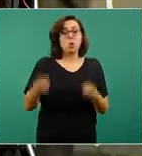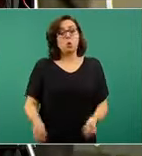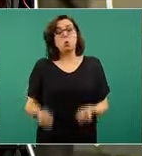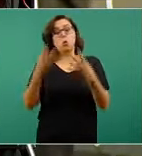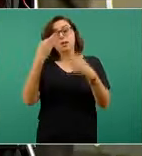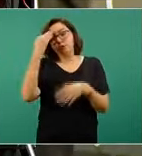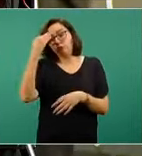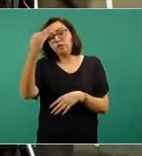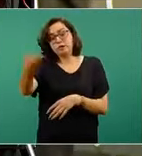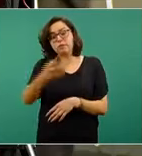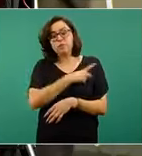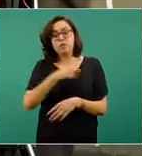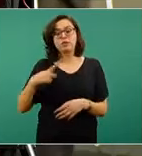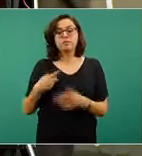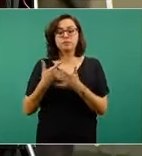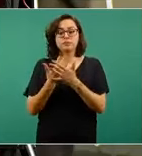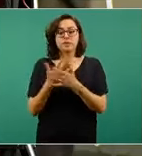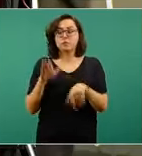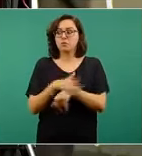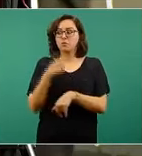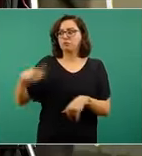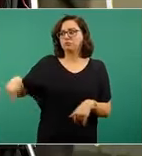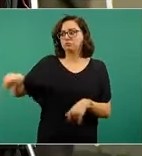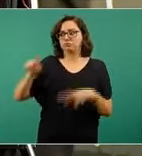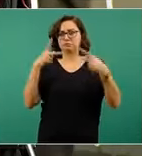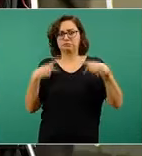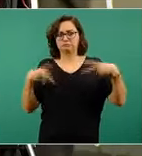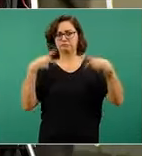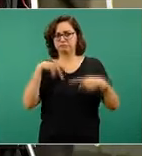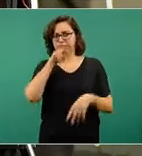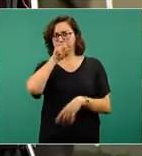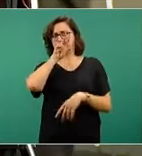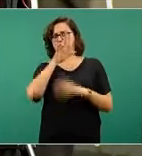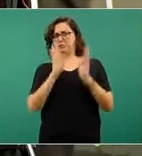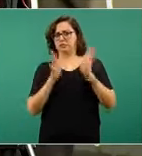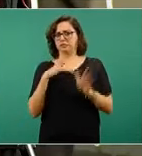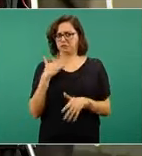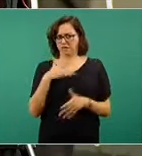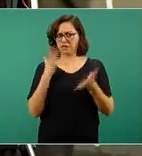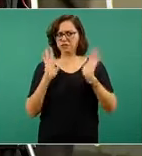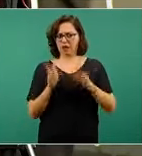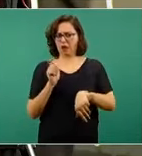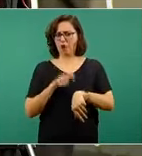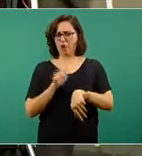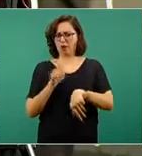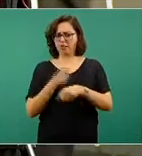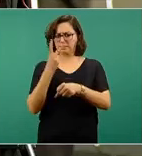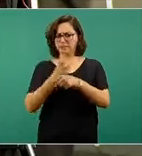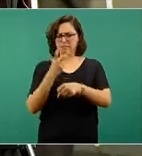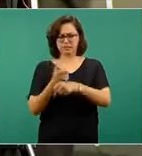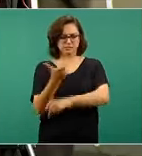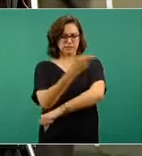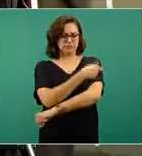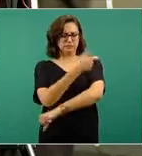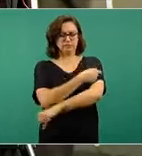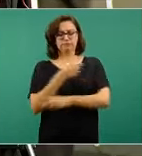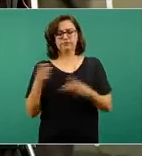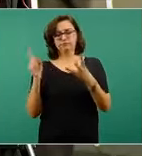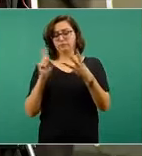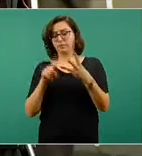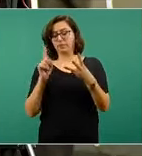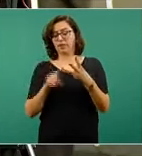segunda dosis, para tranquilizar un poco a la gente. Y la segunda petición, me dice la gente del Instituto Nacional de Enfermedades Respiratorias, del